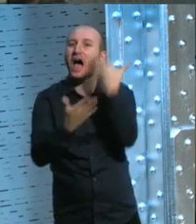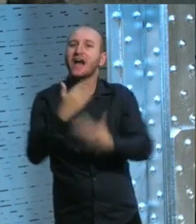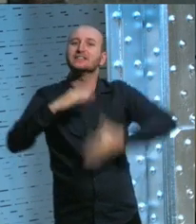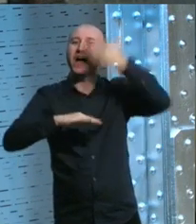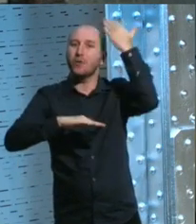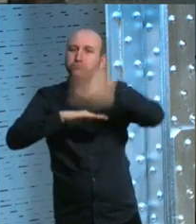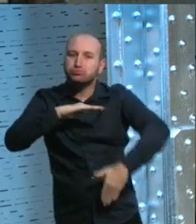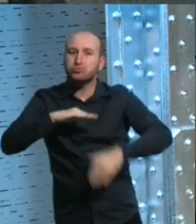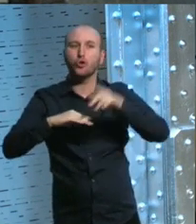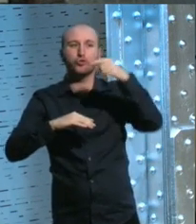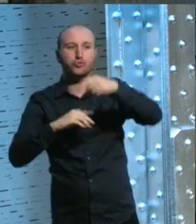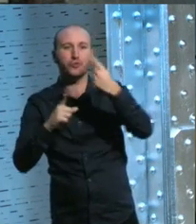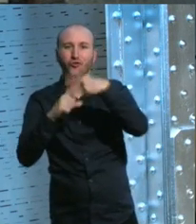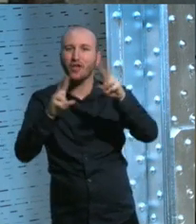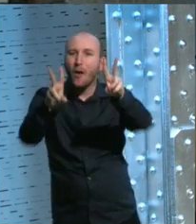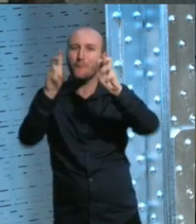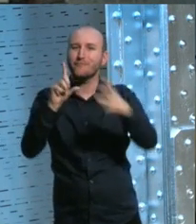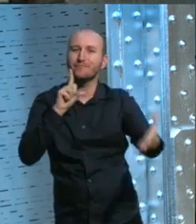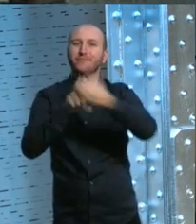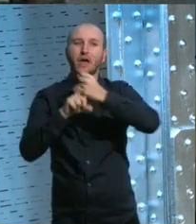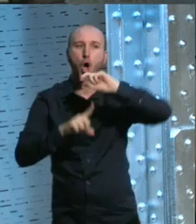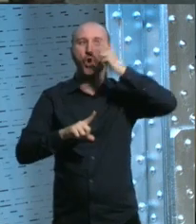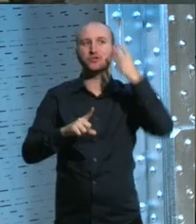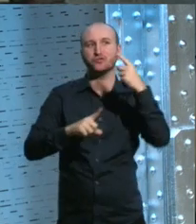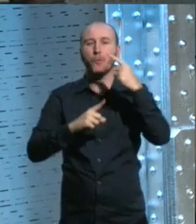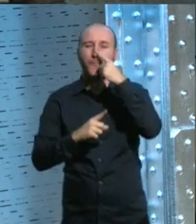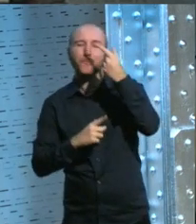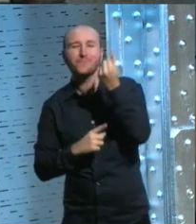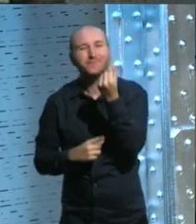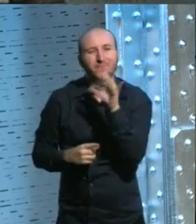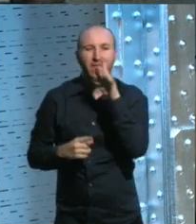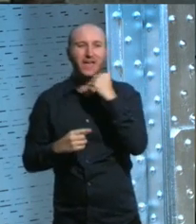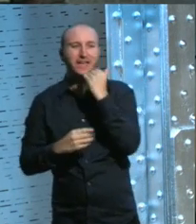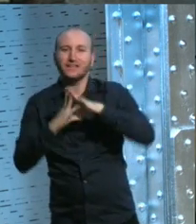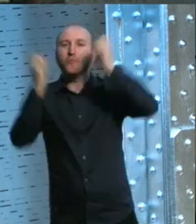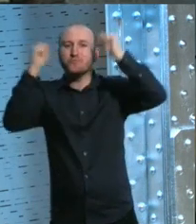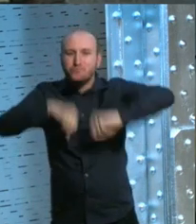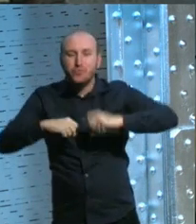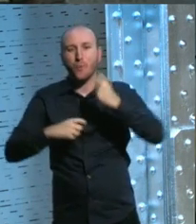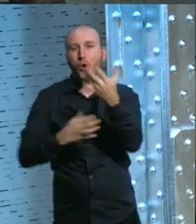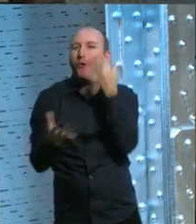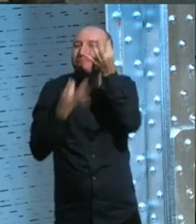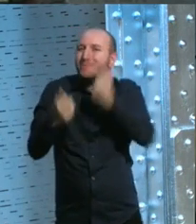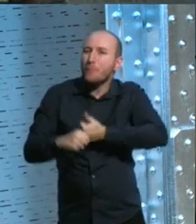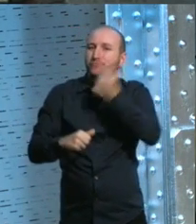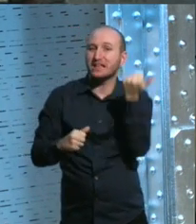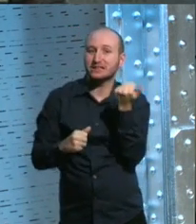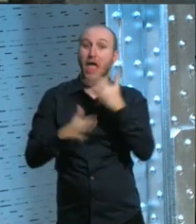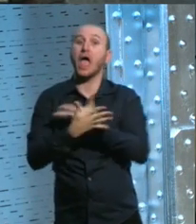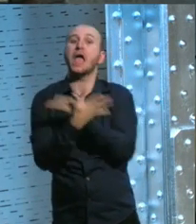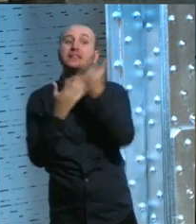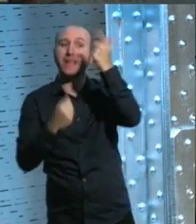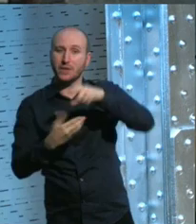cosas realmente que has descubierto nuevas, otras que tenías una ligera intuición y se han confirmado o se han matizado, y cuáles con las que